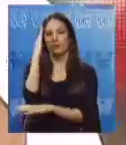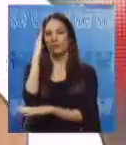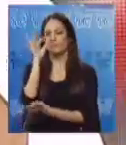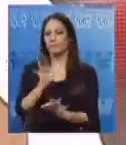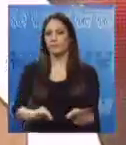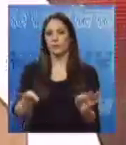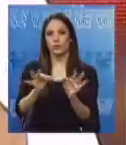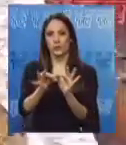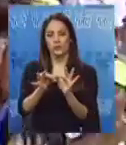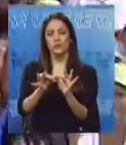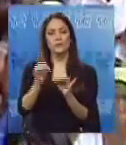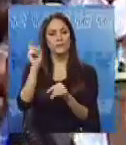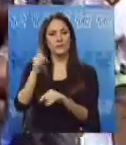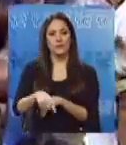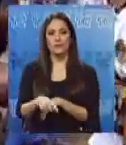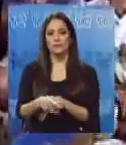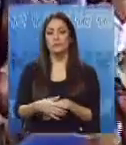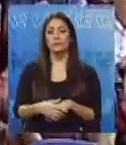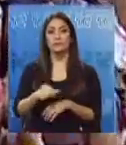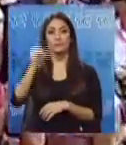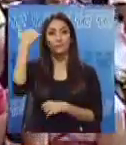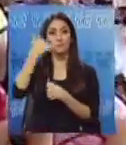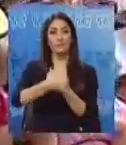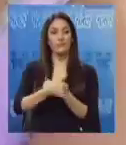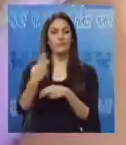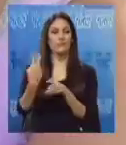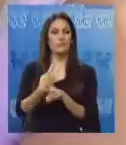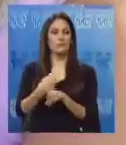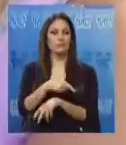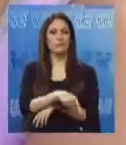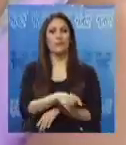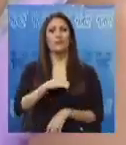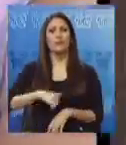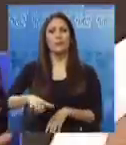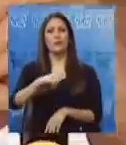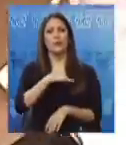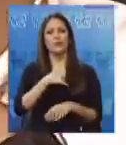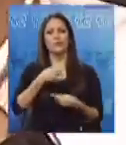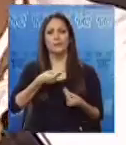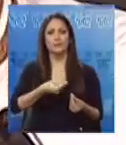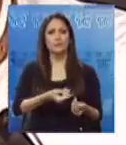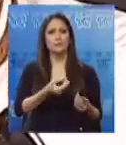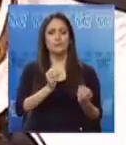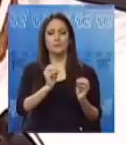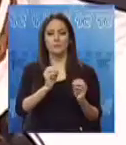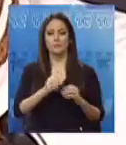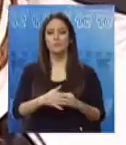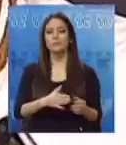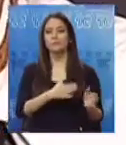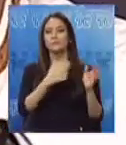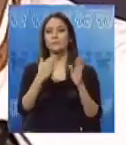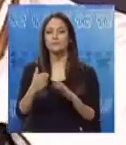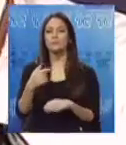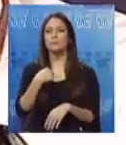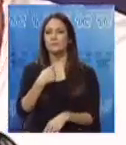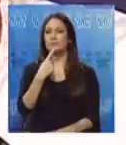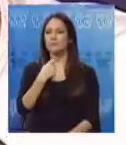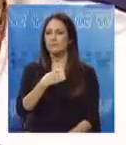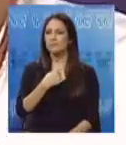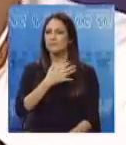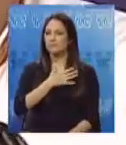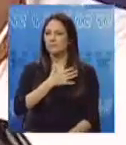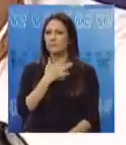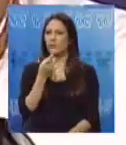país. Los paraísos fiscales son uno de los principales peligros para nuestra democracia. Que son cosas, créanme, que más que indignación duelen en el